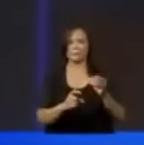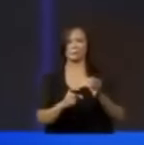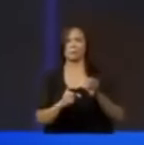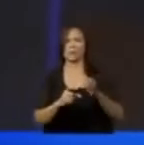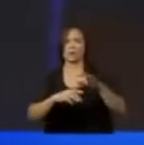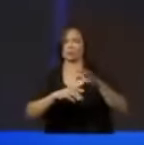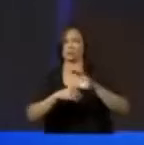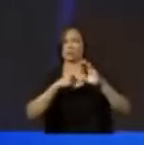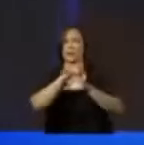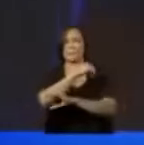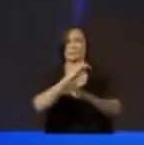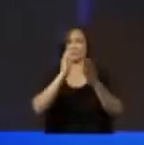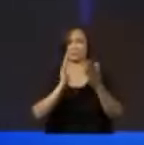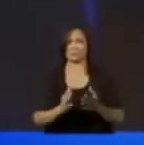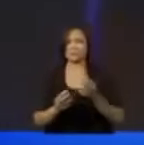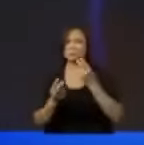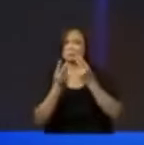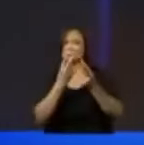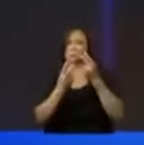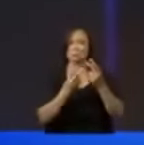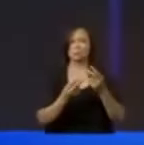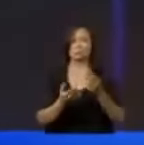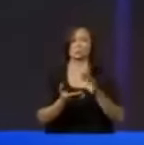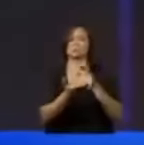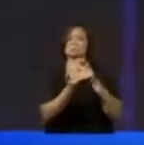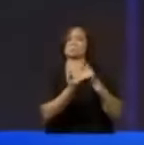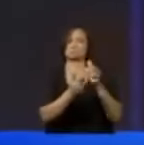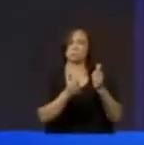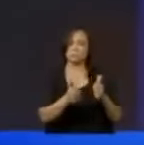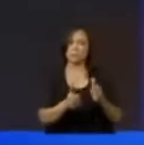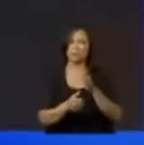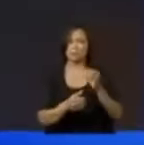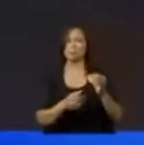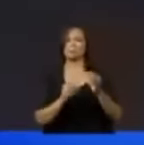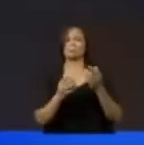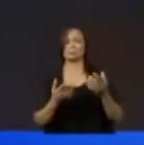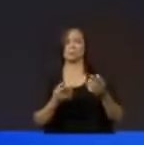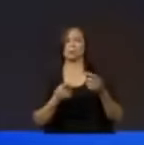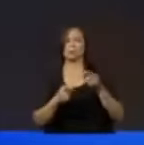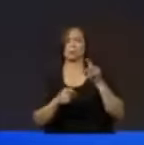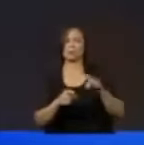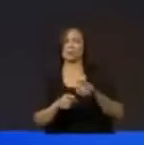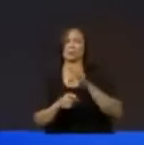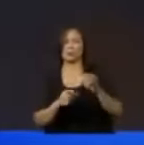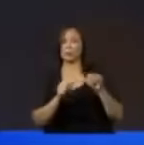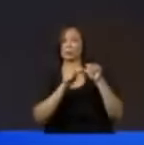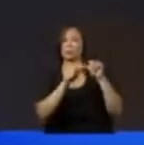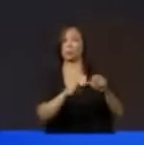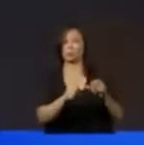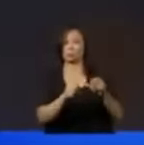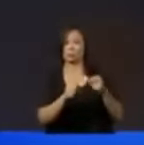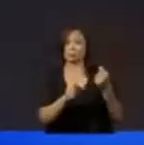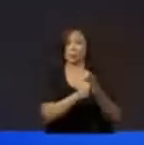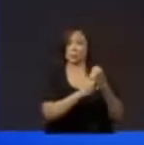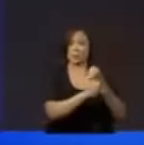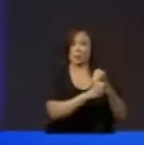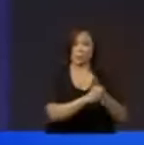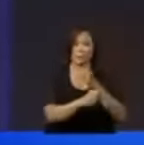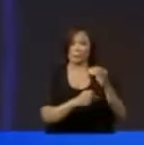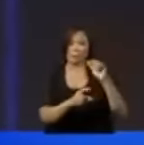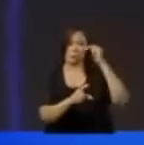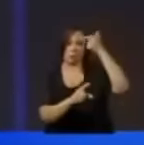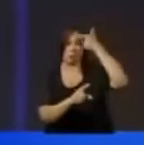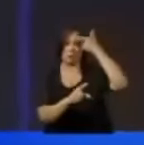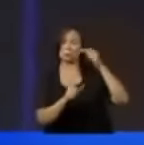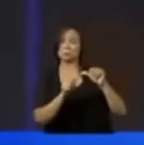los parceleros. Hemos visto, y qué bueno porque habla bien en lo que tiene que ver con la continuidad de Estado, que